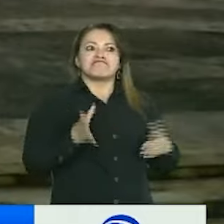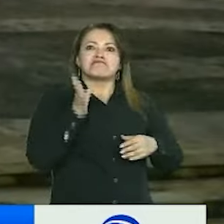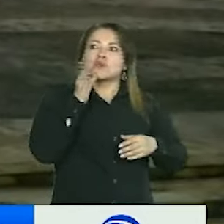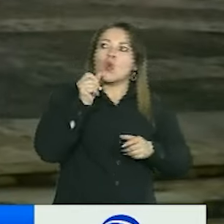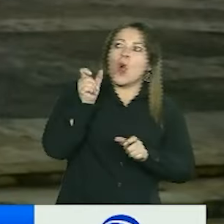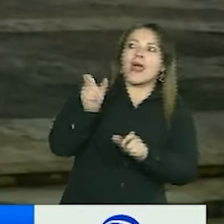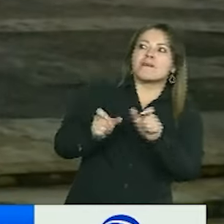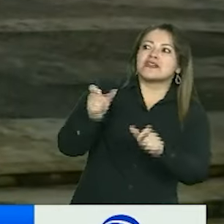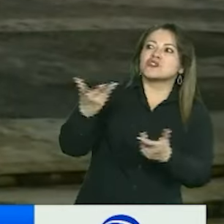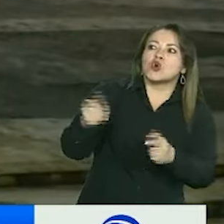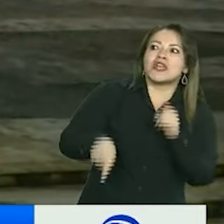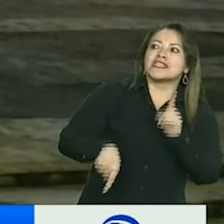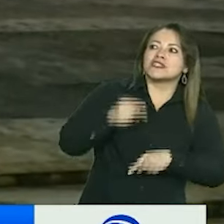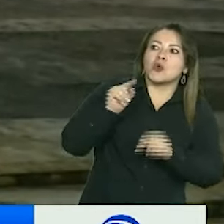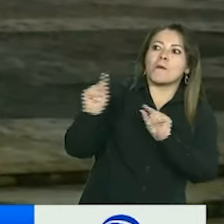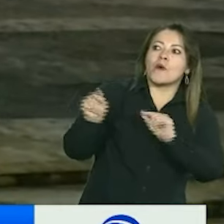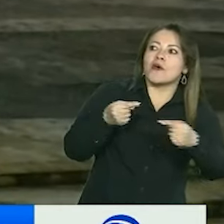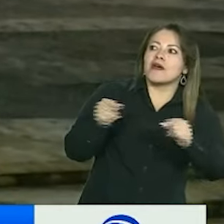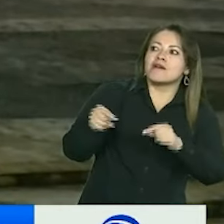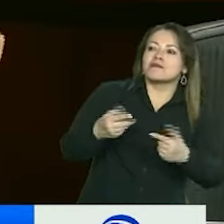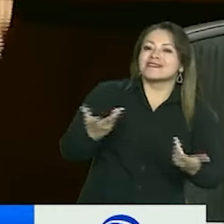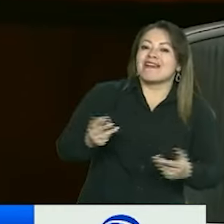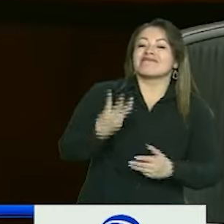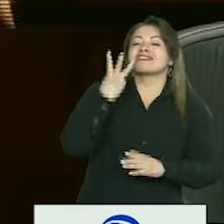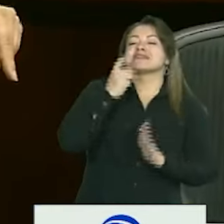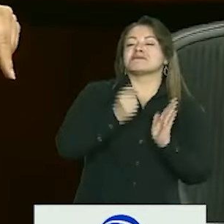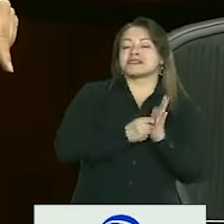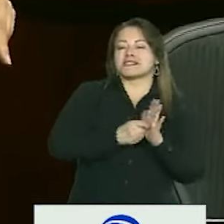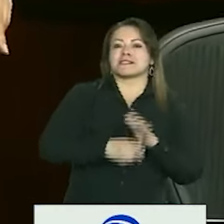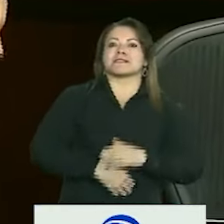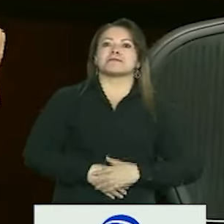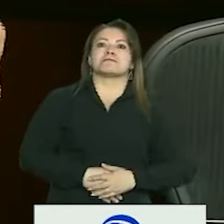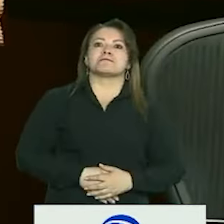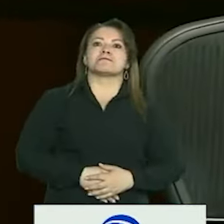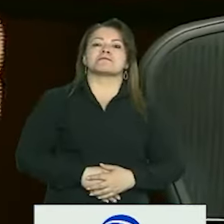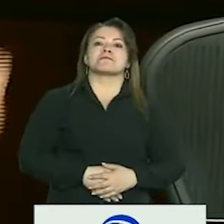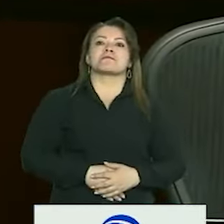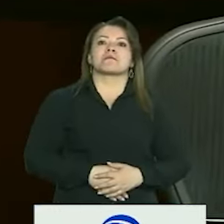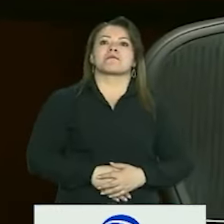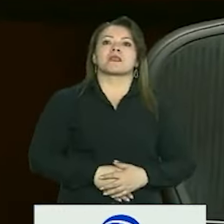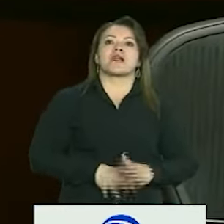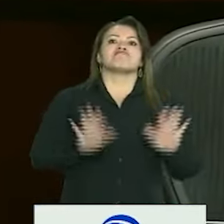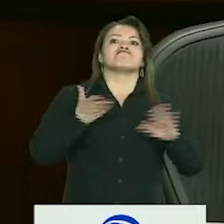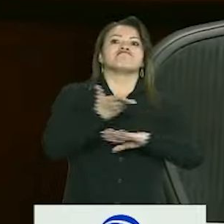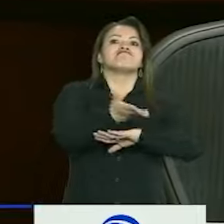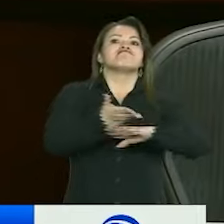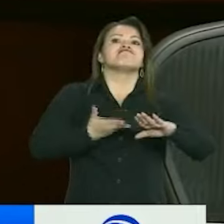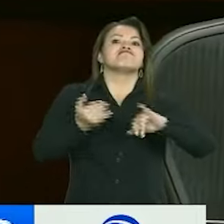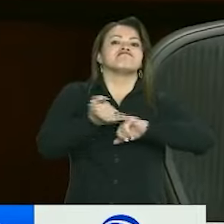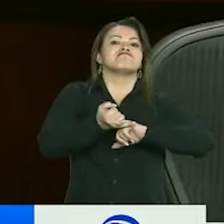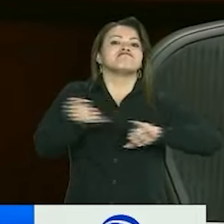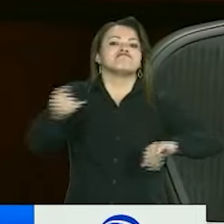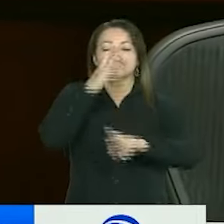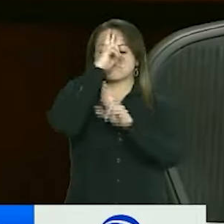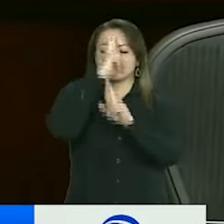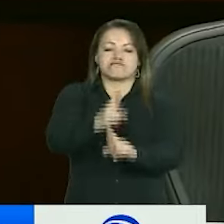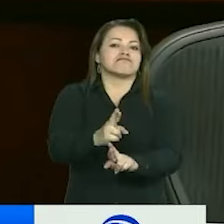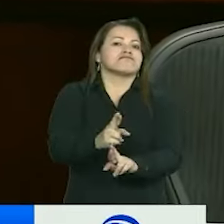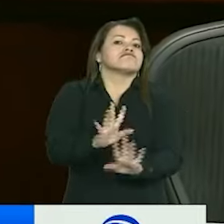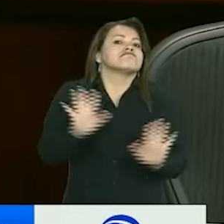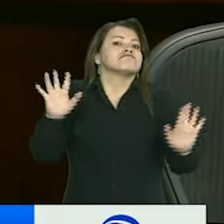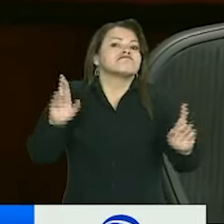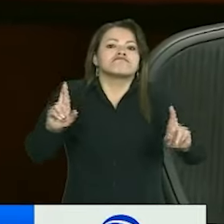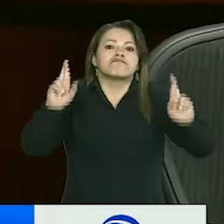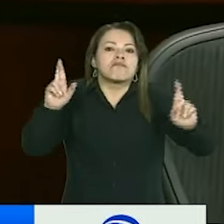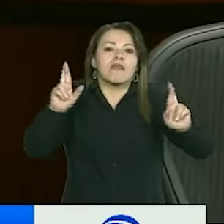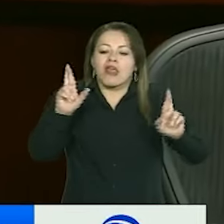la discusión del grueso del articulado. Pedimos independencia, respeto y ojalá que no haya